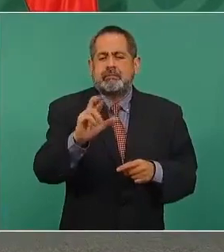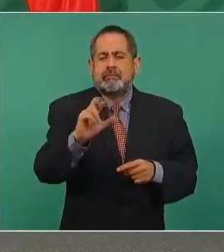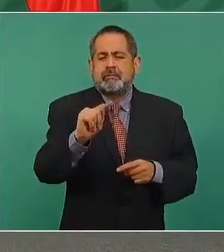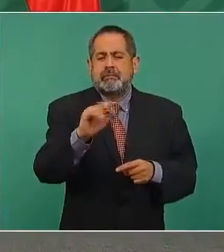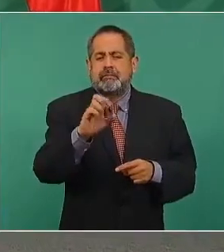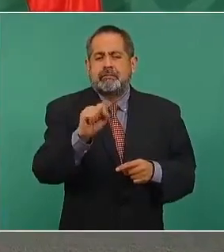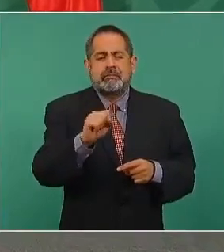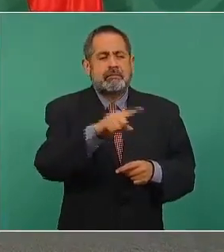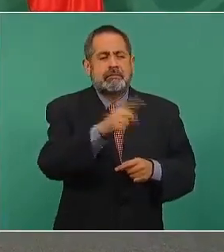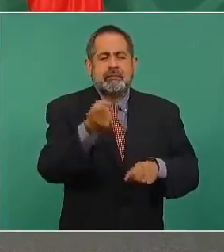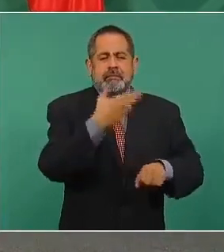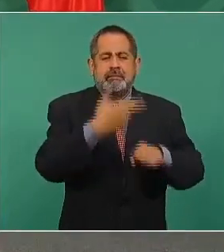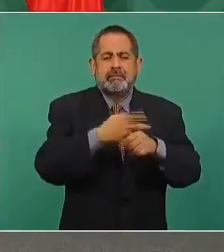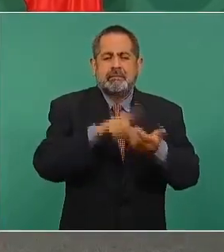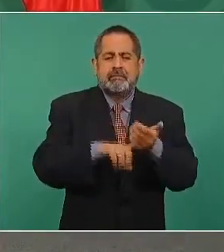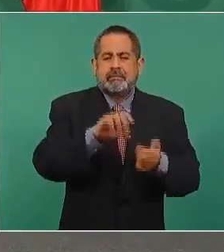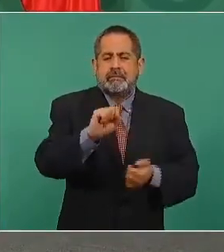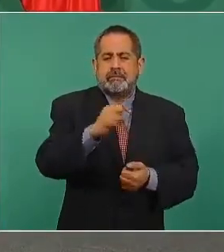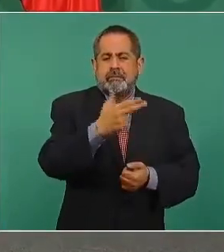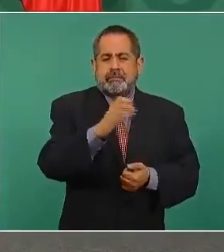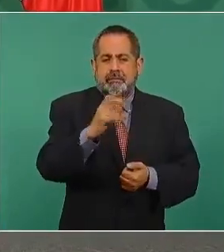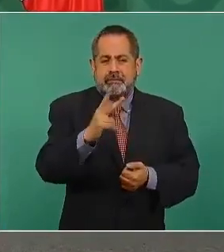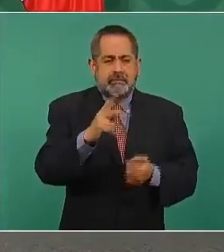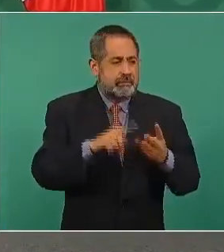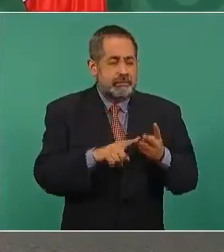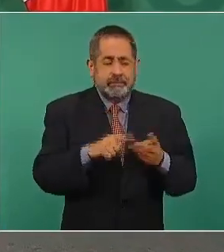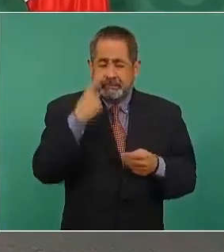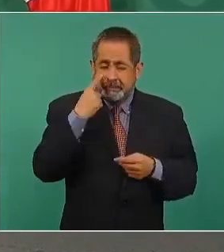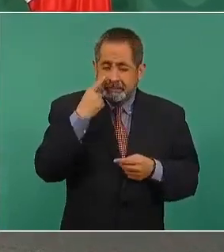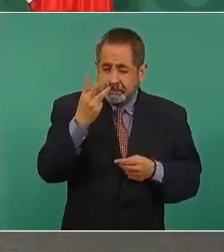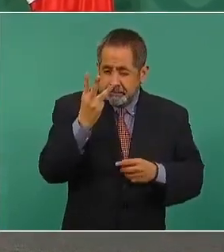de secretario de Hacienda, 3 años